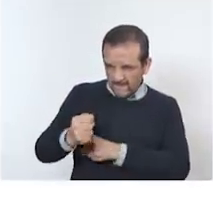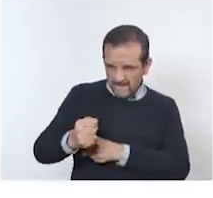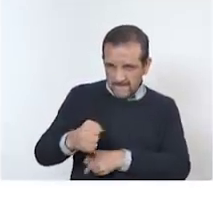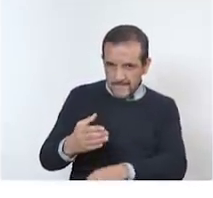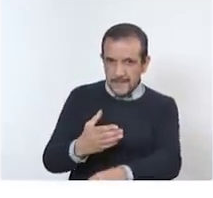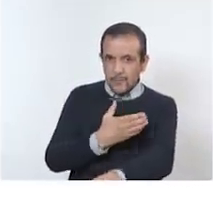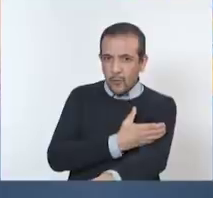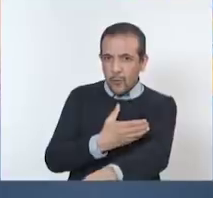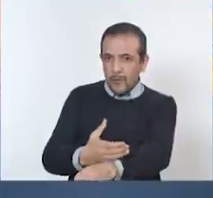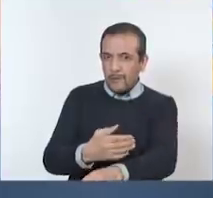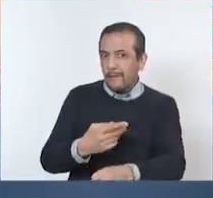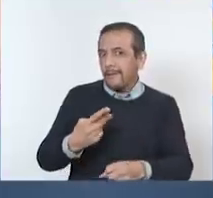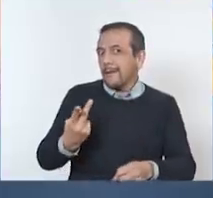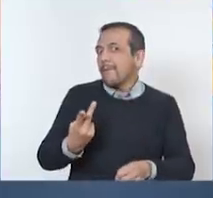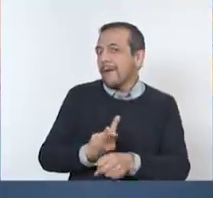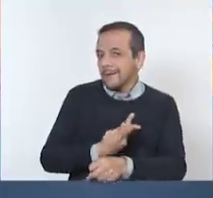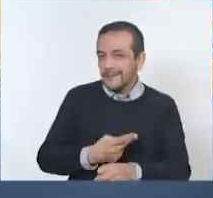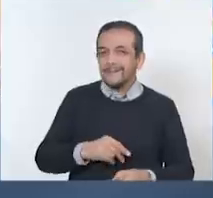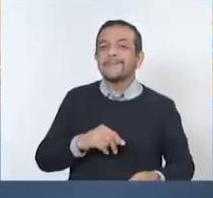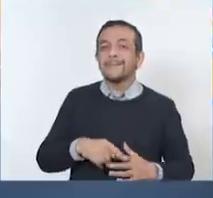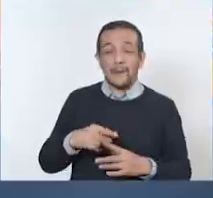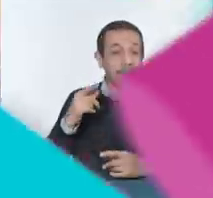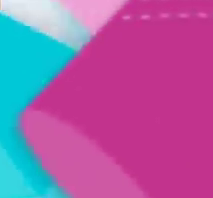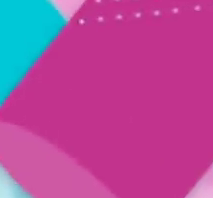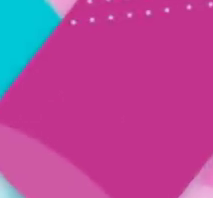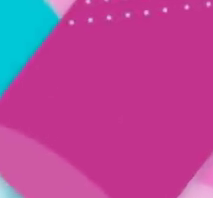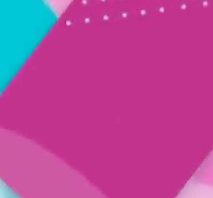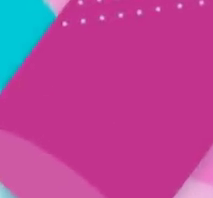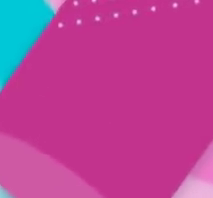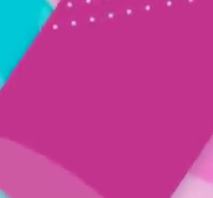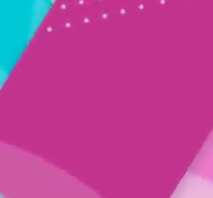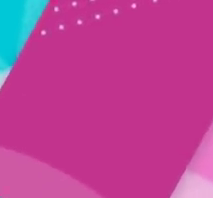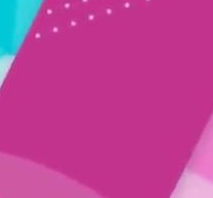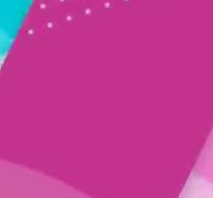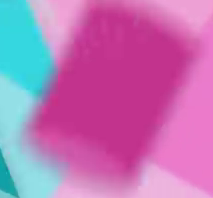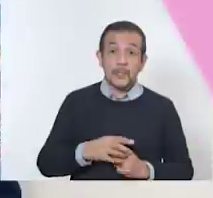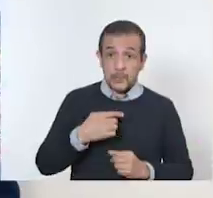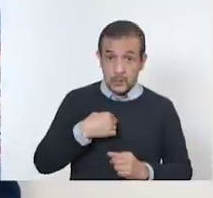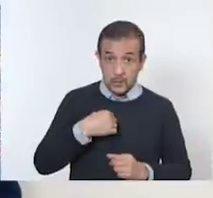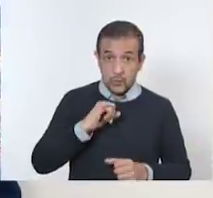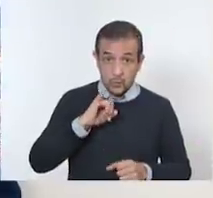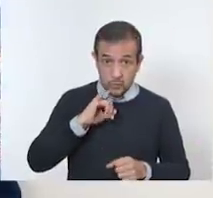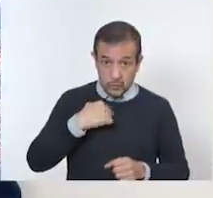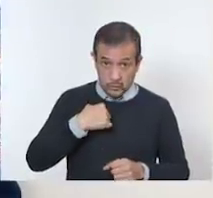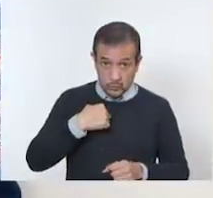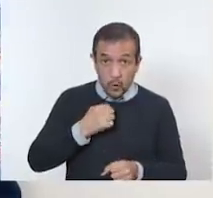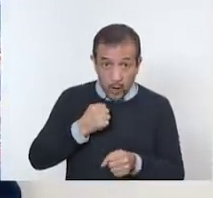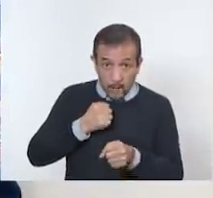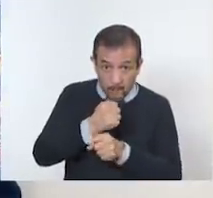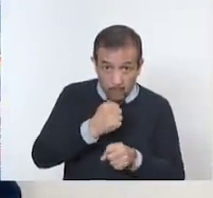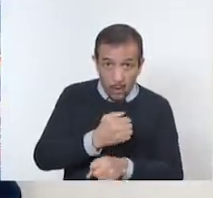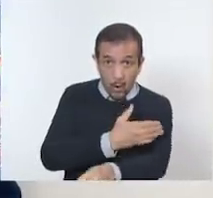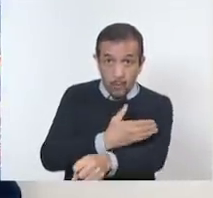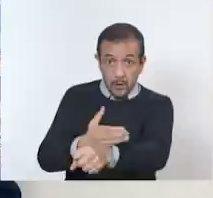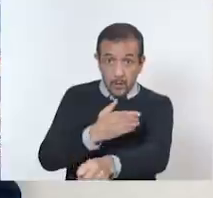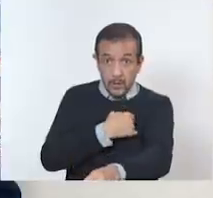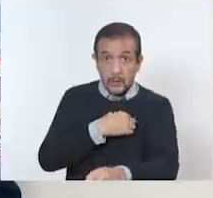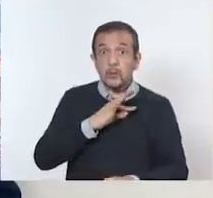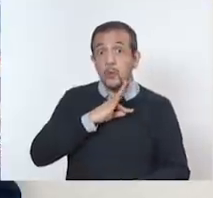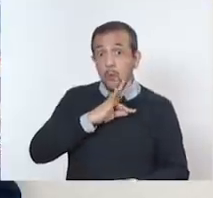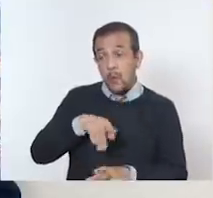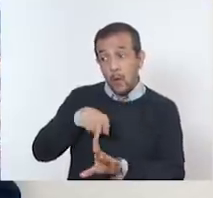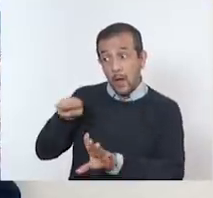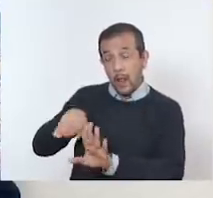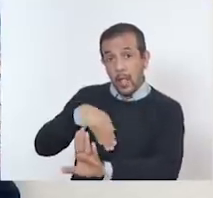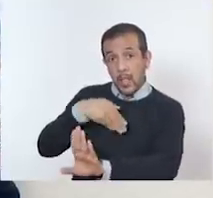compañero? Escuchemos cuál podría ser la consecuencia. Si le pego a un compañero, lo